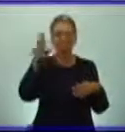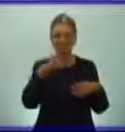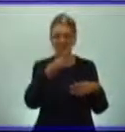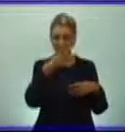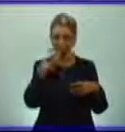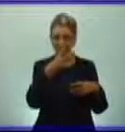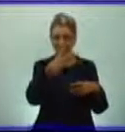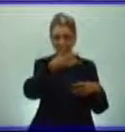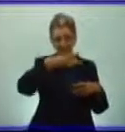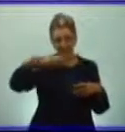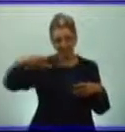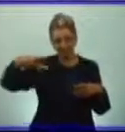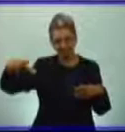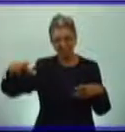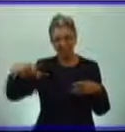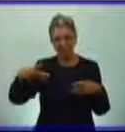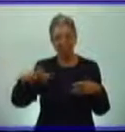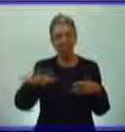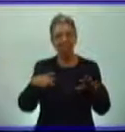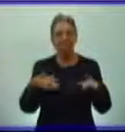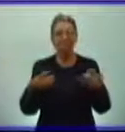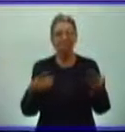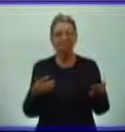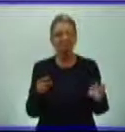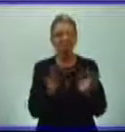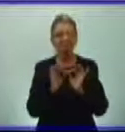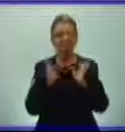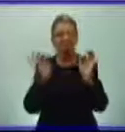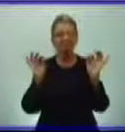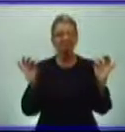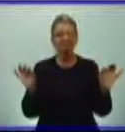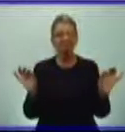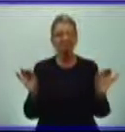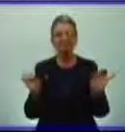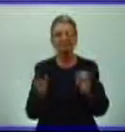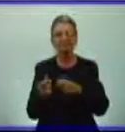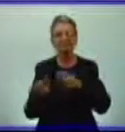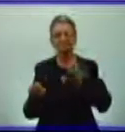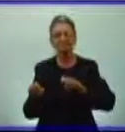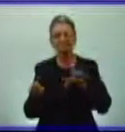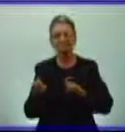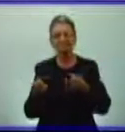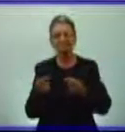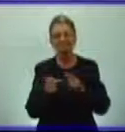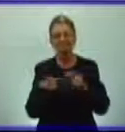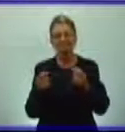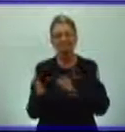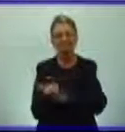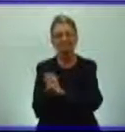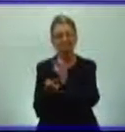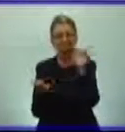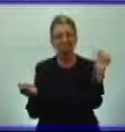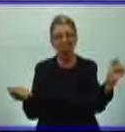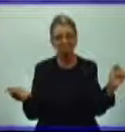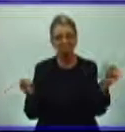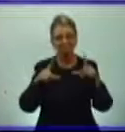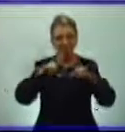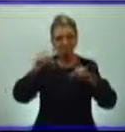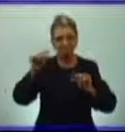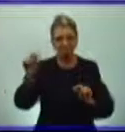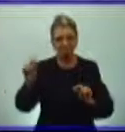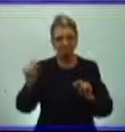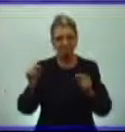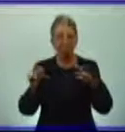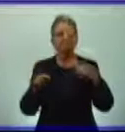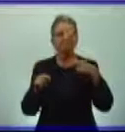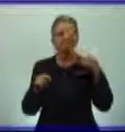franjas blancas que representan la pureza de la lucha de los cubanos por la libertad, y el triángulo rojo, la